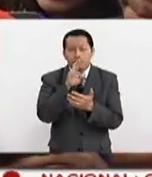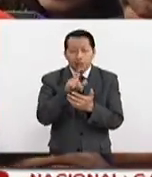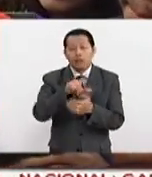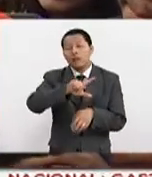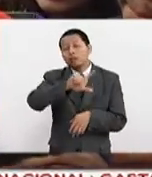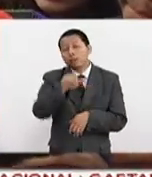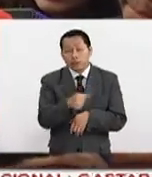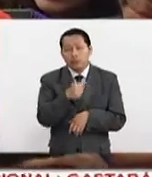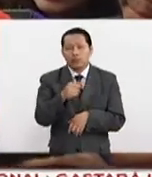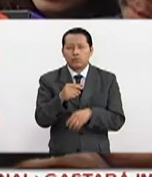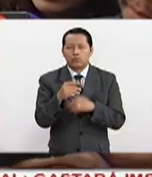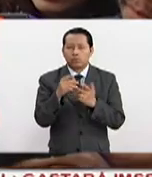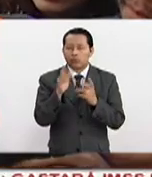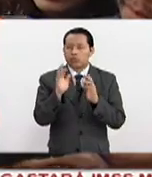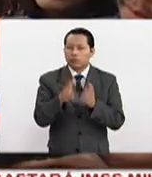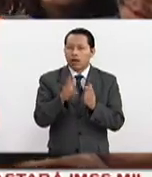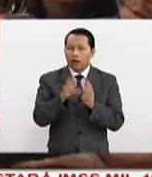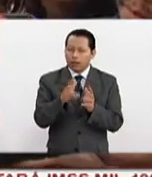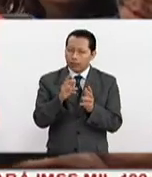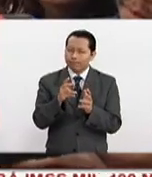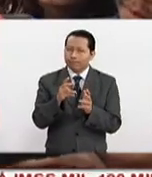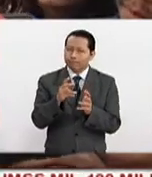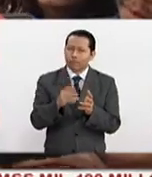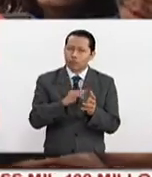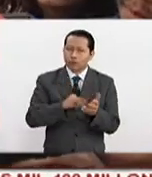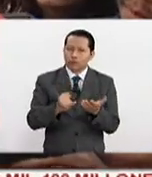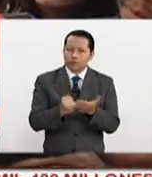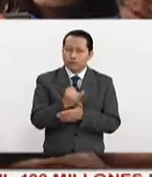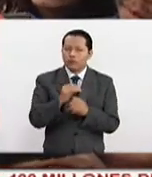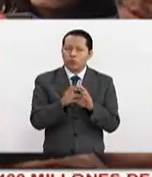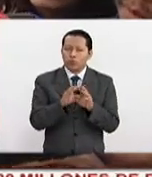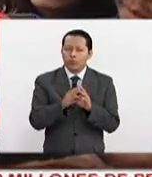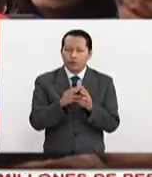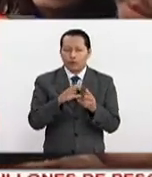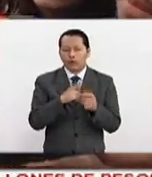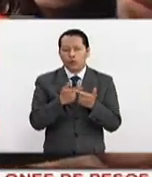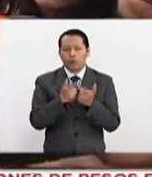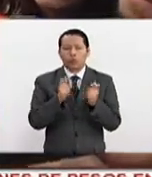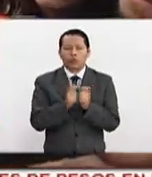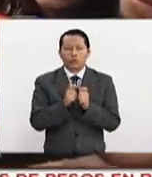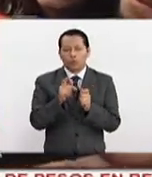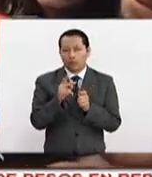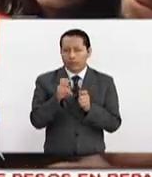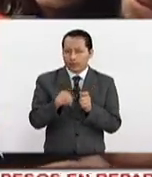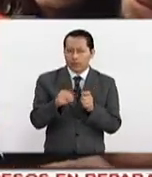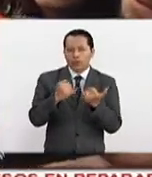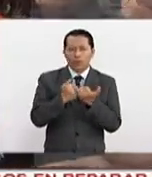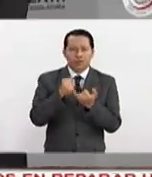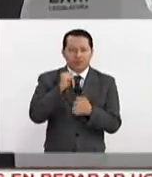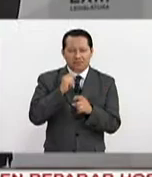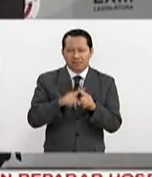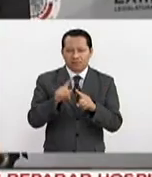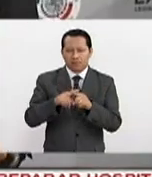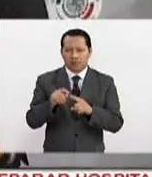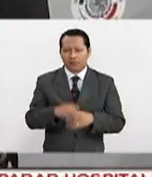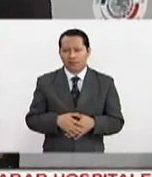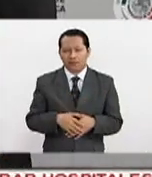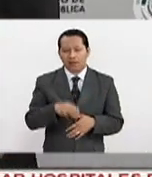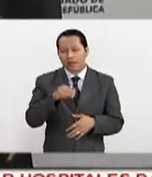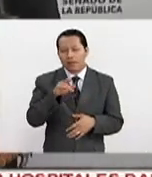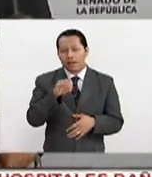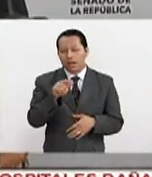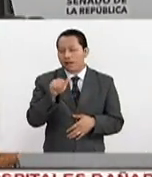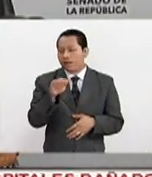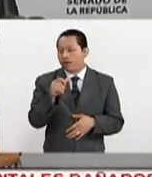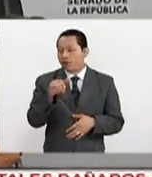con puntualidad cuál es la postura del grupo parlamentario, de los senadores. Miguel